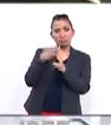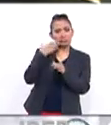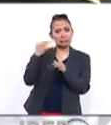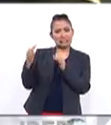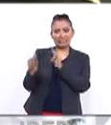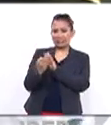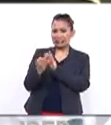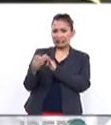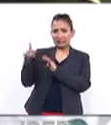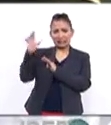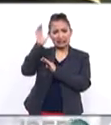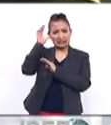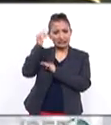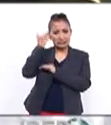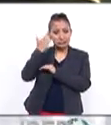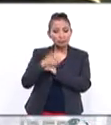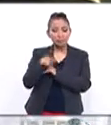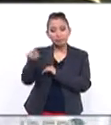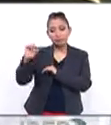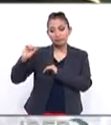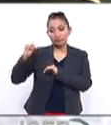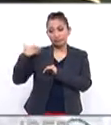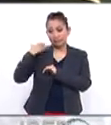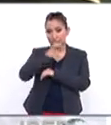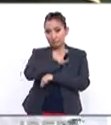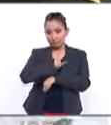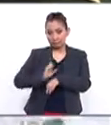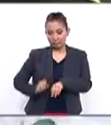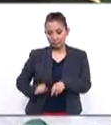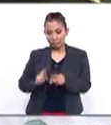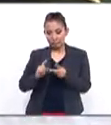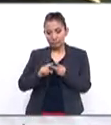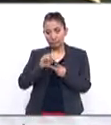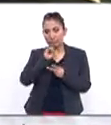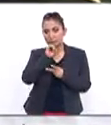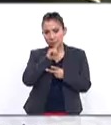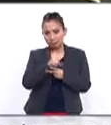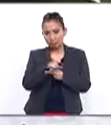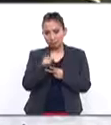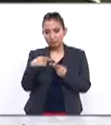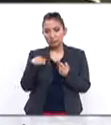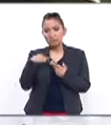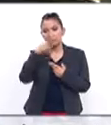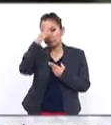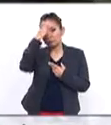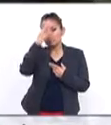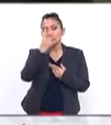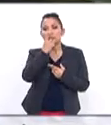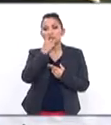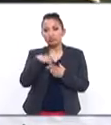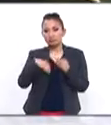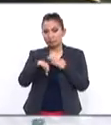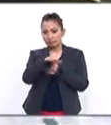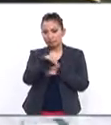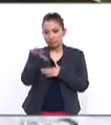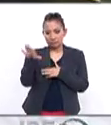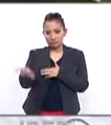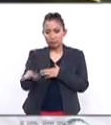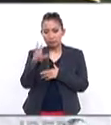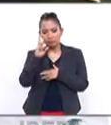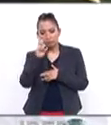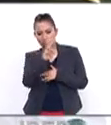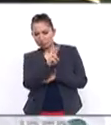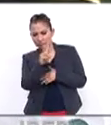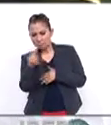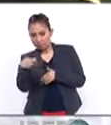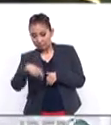muy cercana a China. Recientemente El Salvador también lo hizo, República Dominicana en el Caribe, y